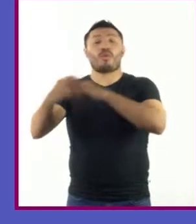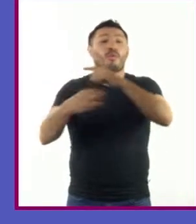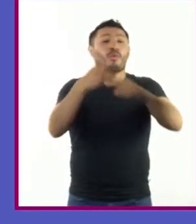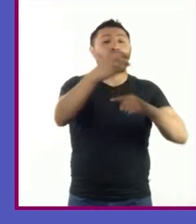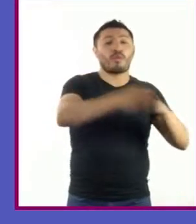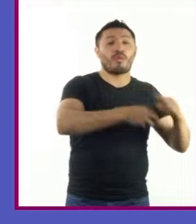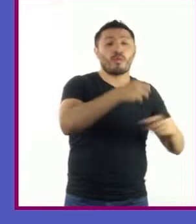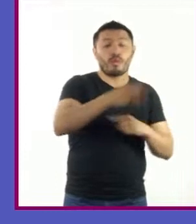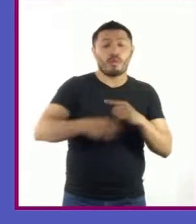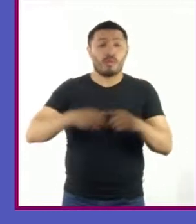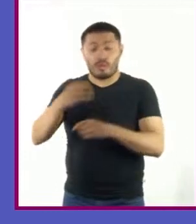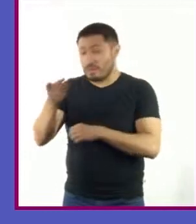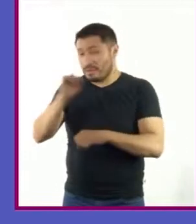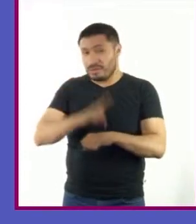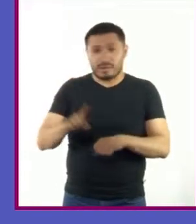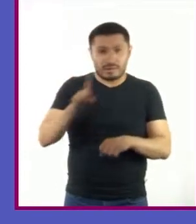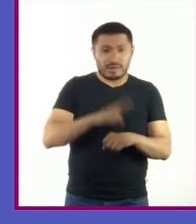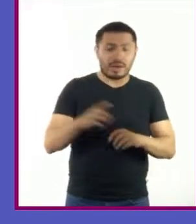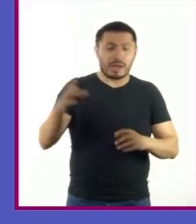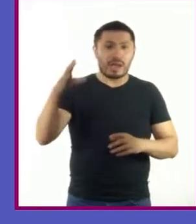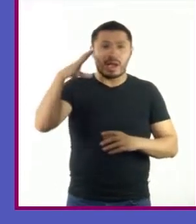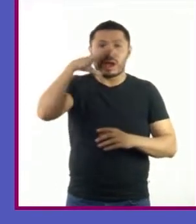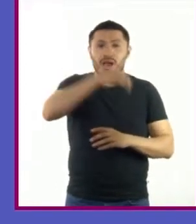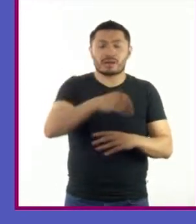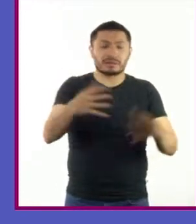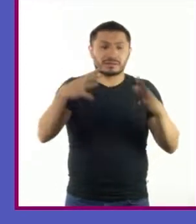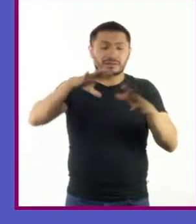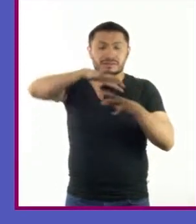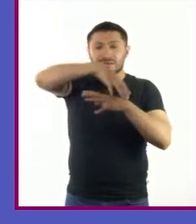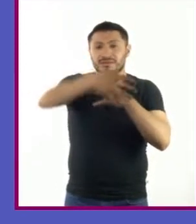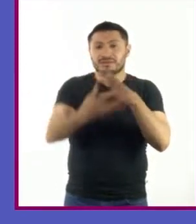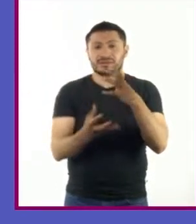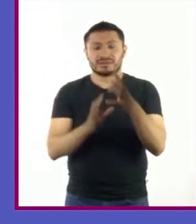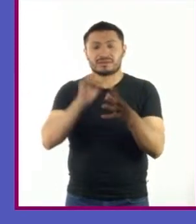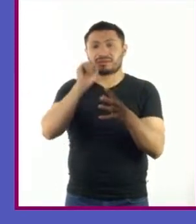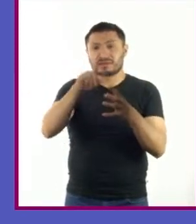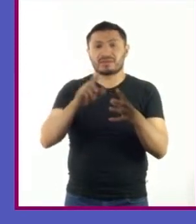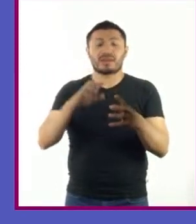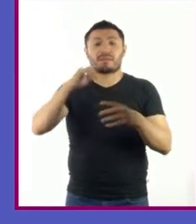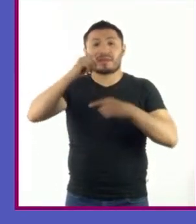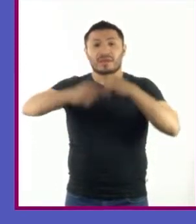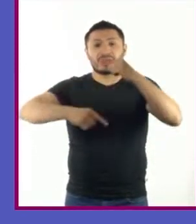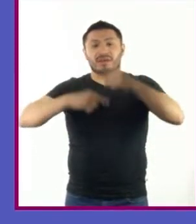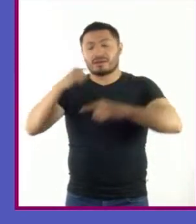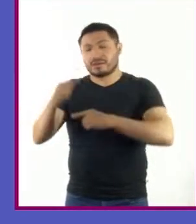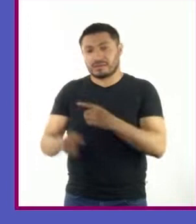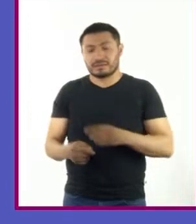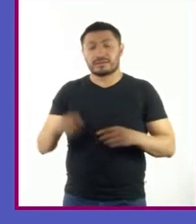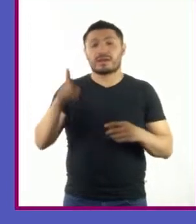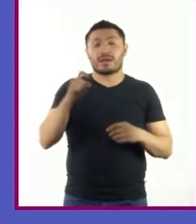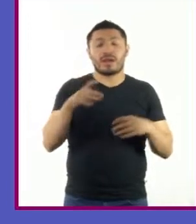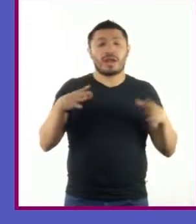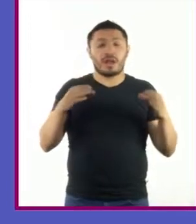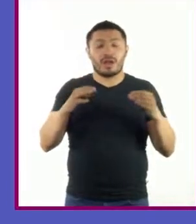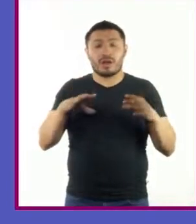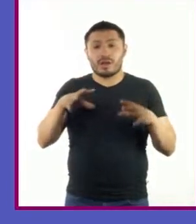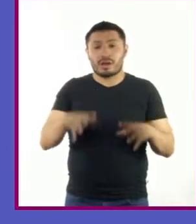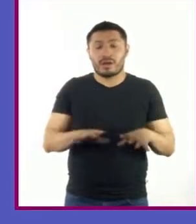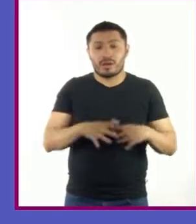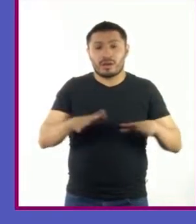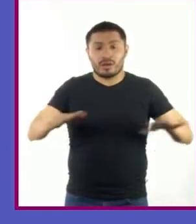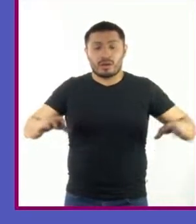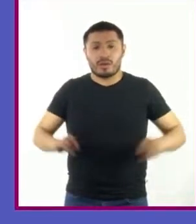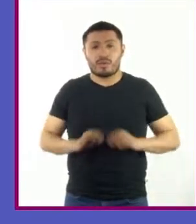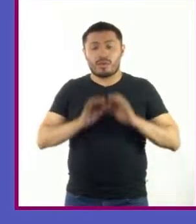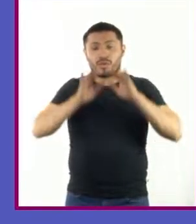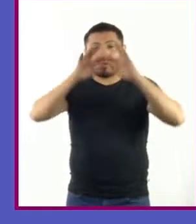cotidiana, el calor asentado en la atmósfera rota también, recogiendo la humedad de los océanos y